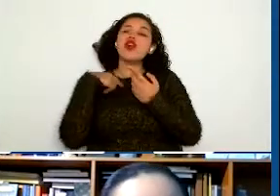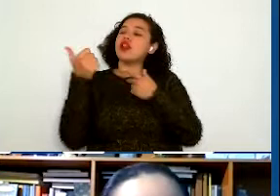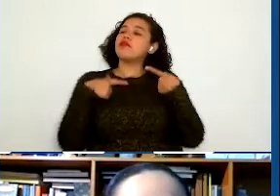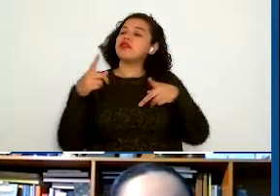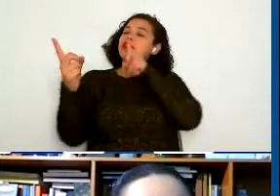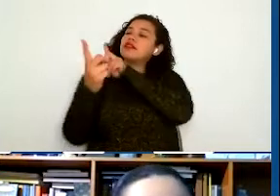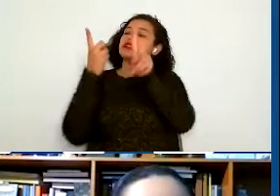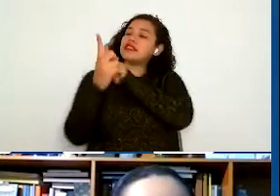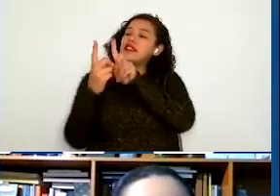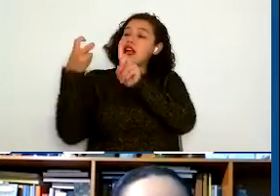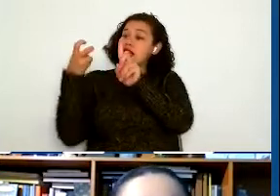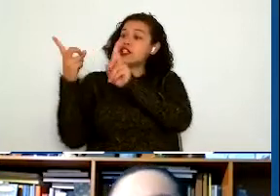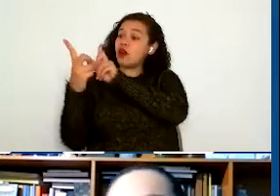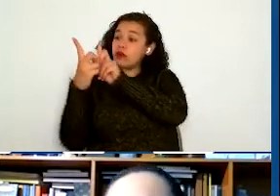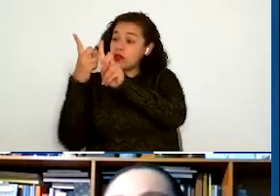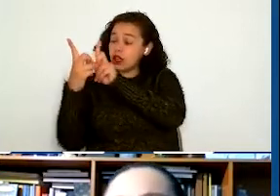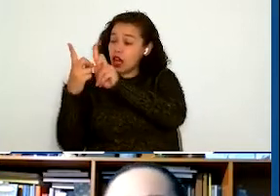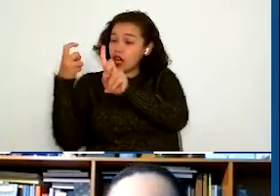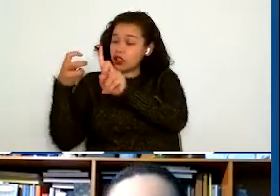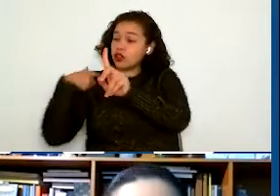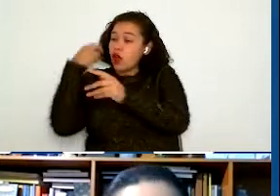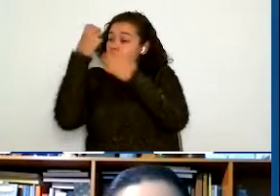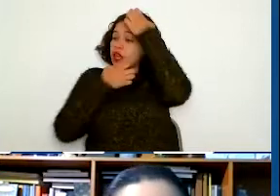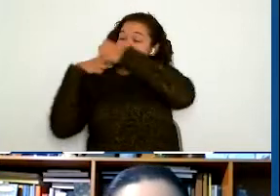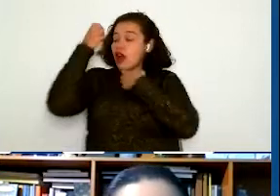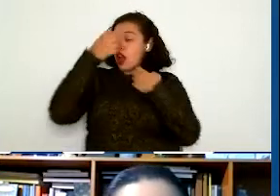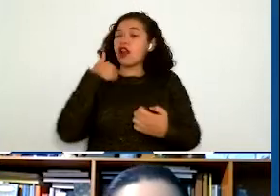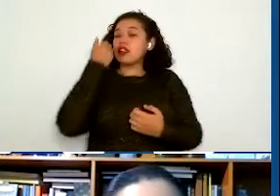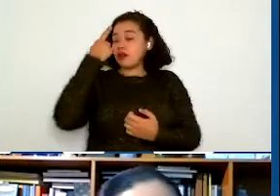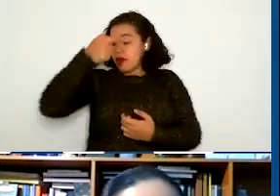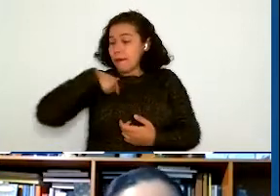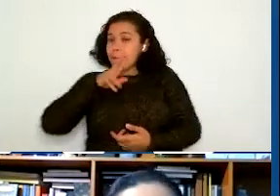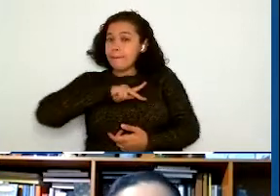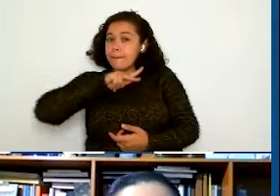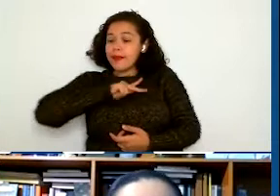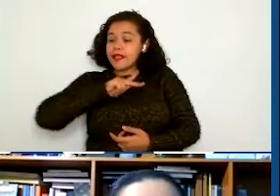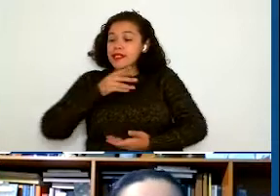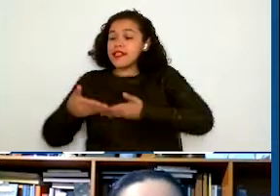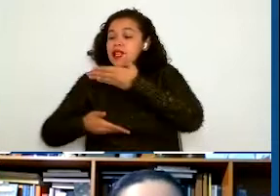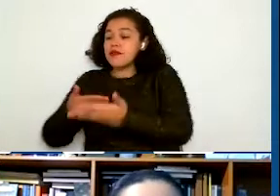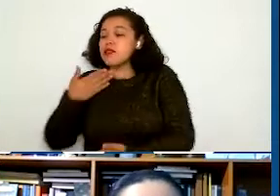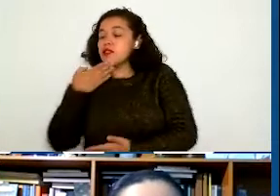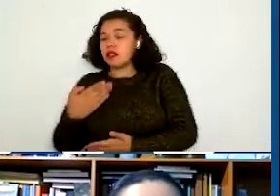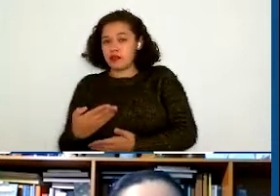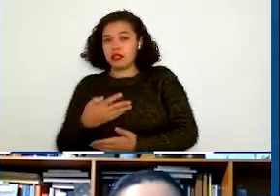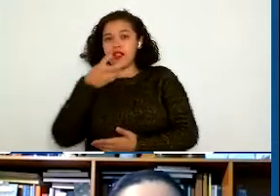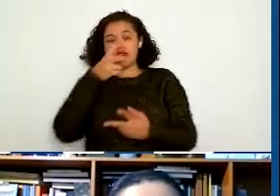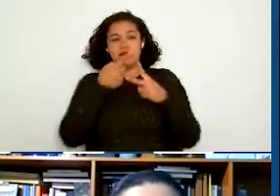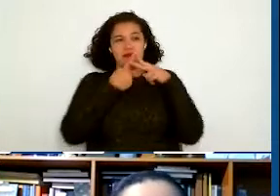persona, con otro ser humano, al momento que le otorgo un servicio? Estas definiciones iniciales,